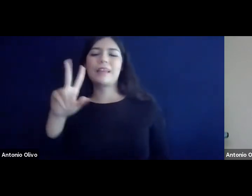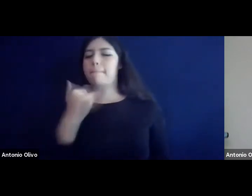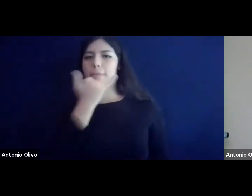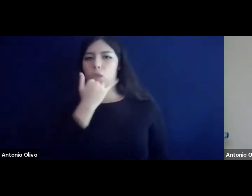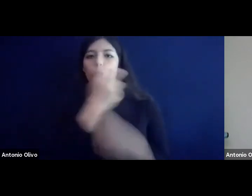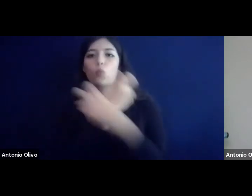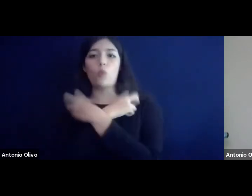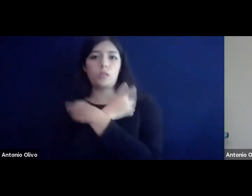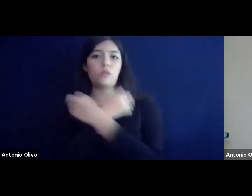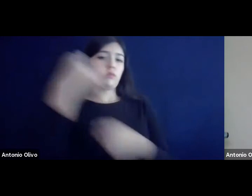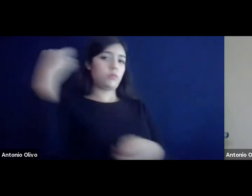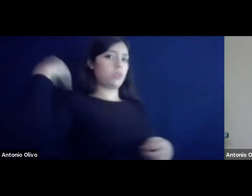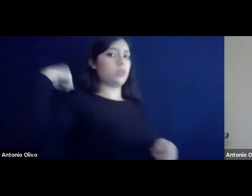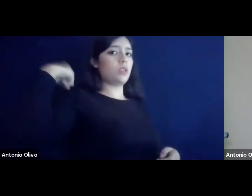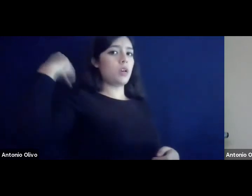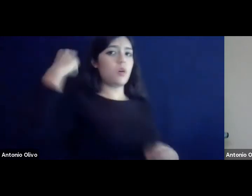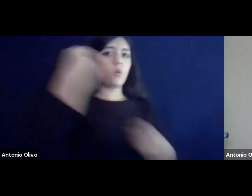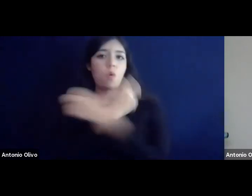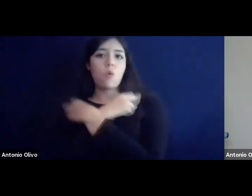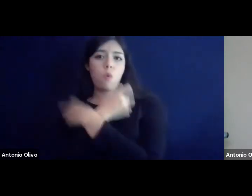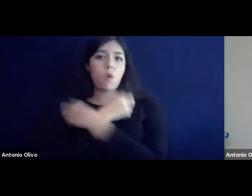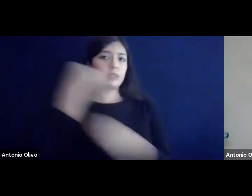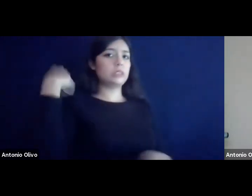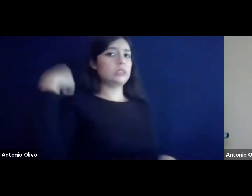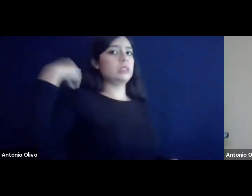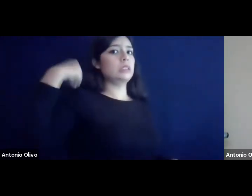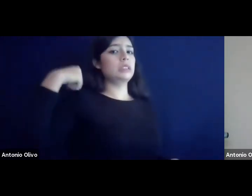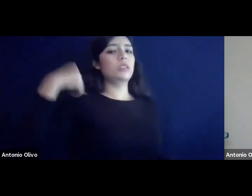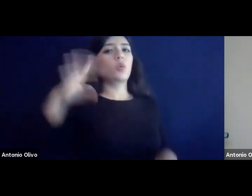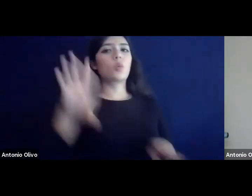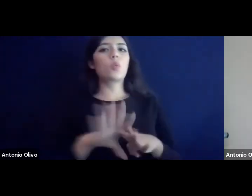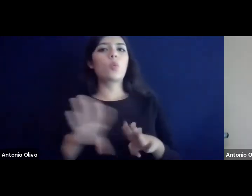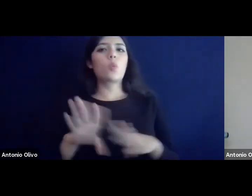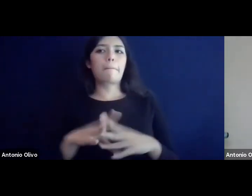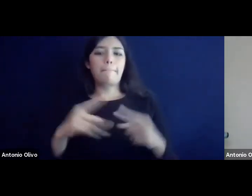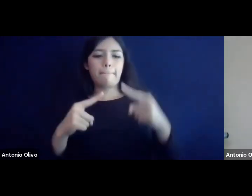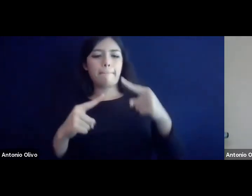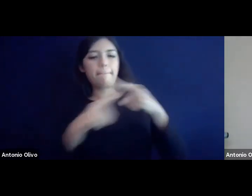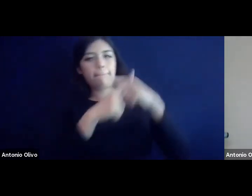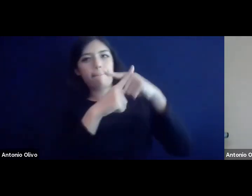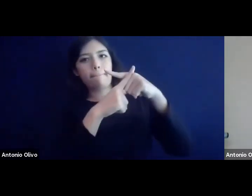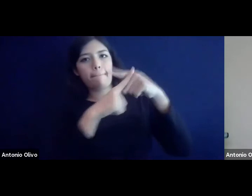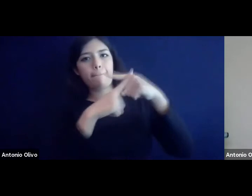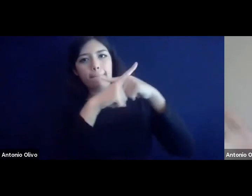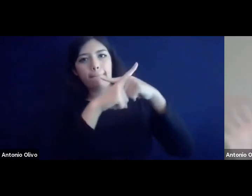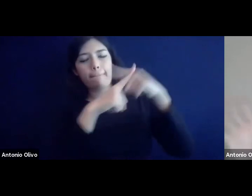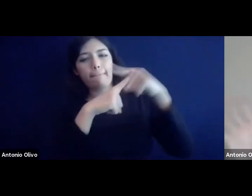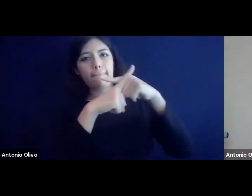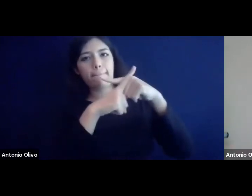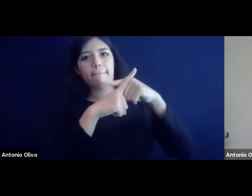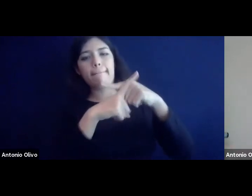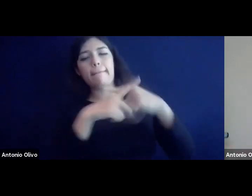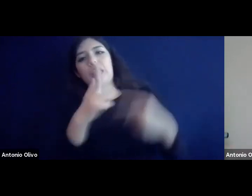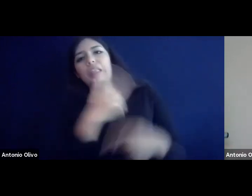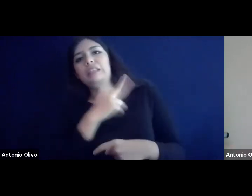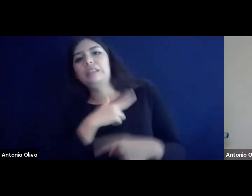el hueso ahorita está picando con el nervio, y una vez afortunadamente iba yo al hospital por mi medicina de